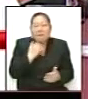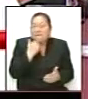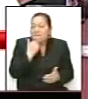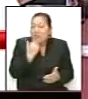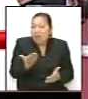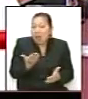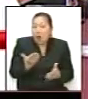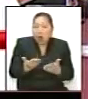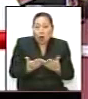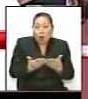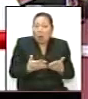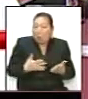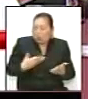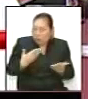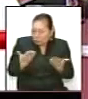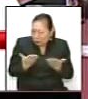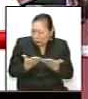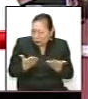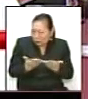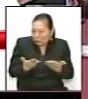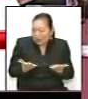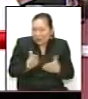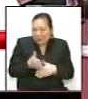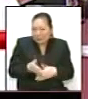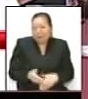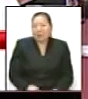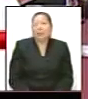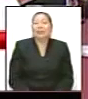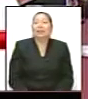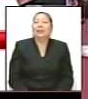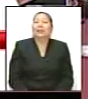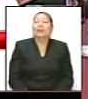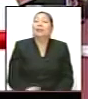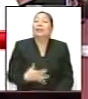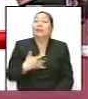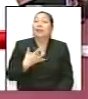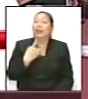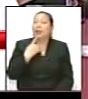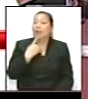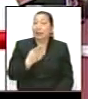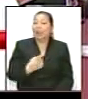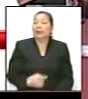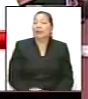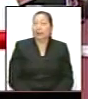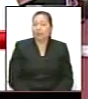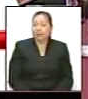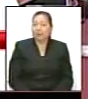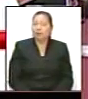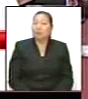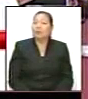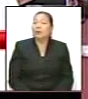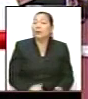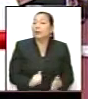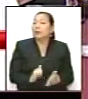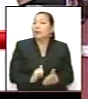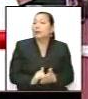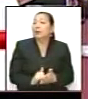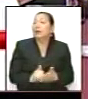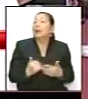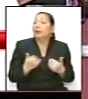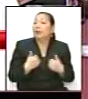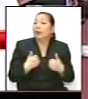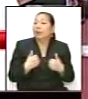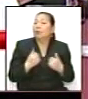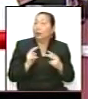para que un estudiante pueda asistir. En ese sentido, presidente, yo considero de que tenemos